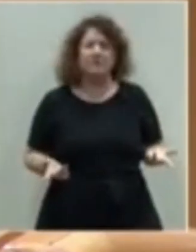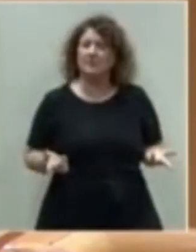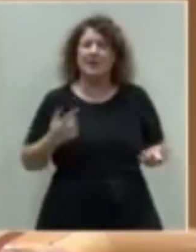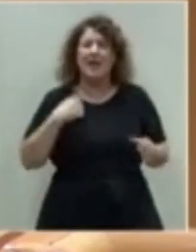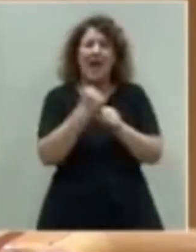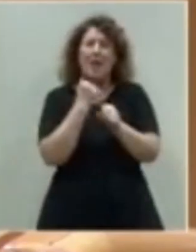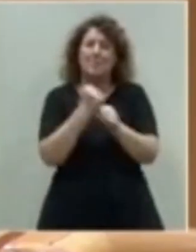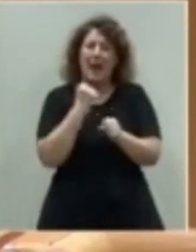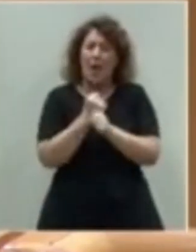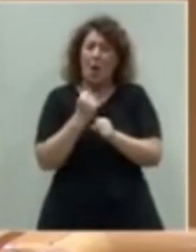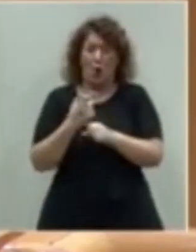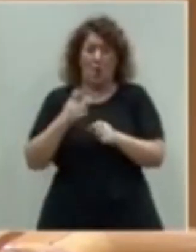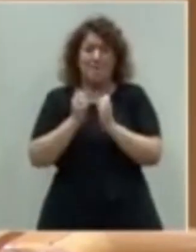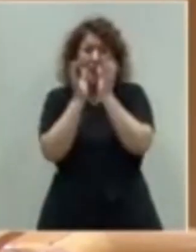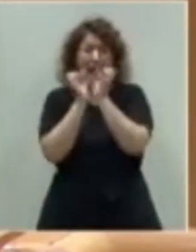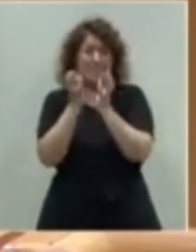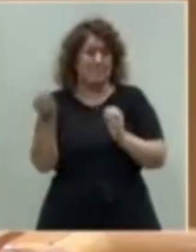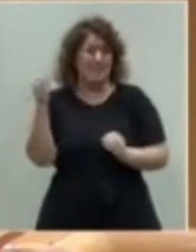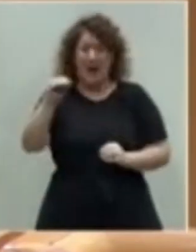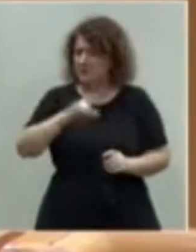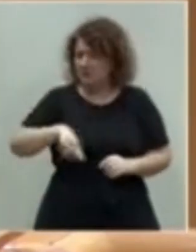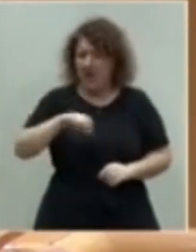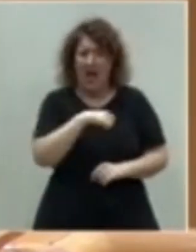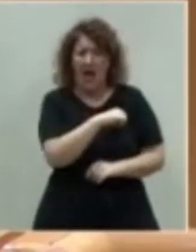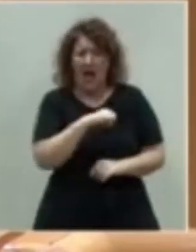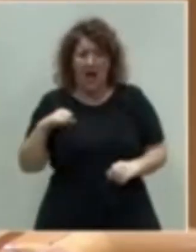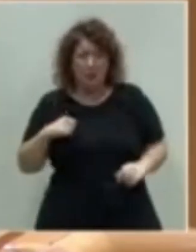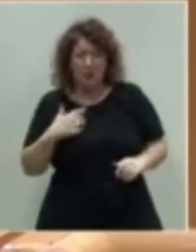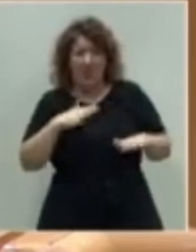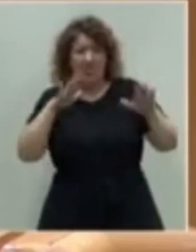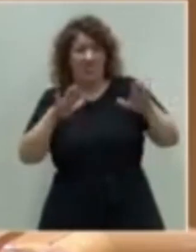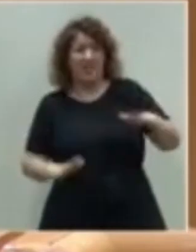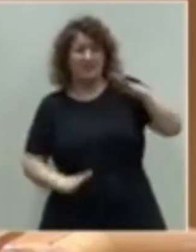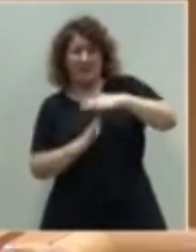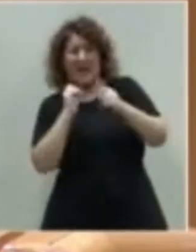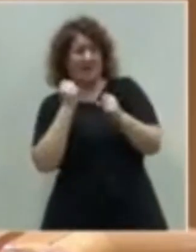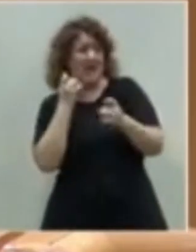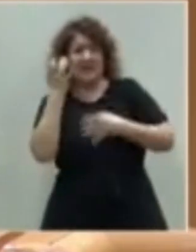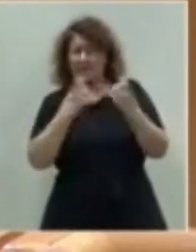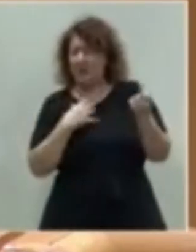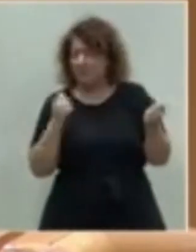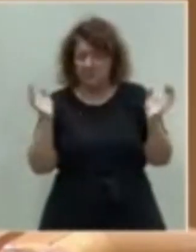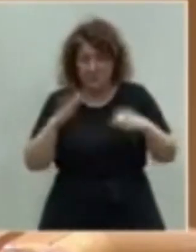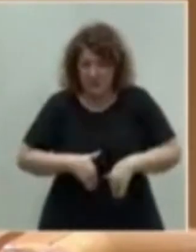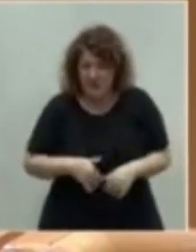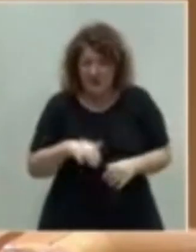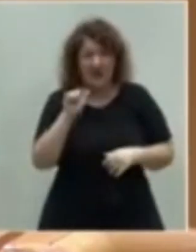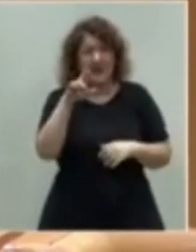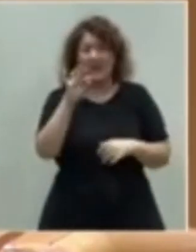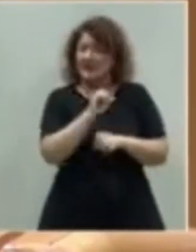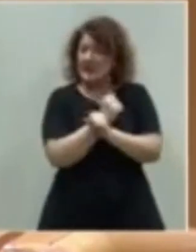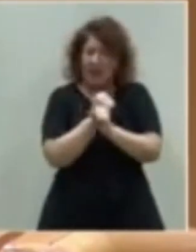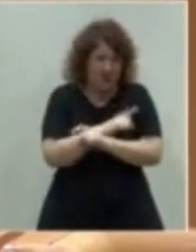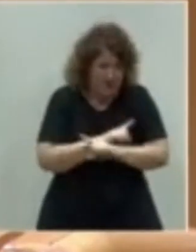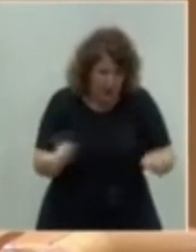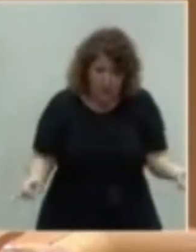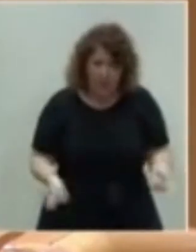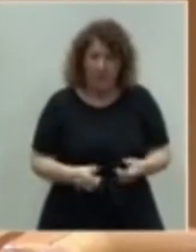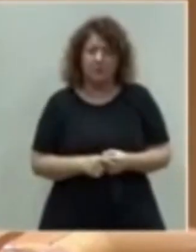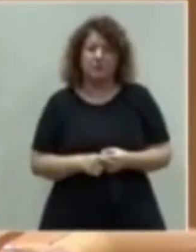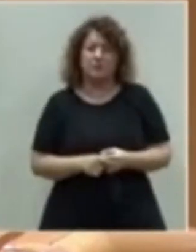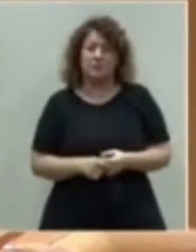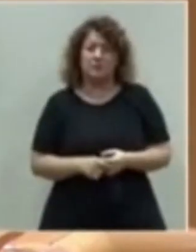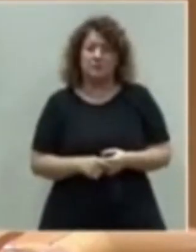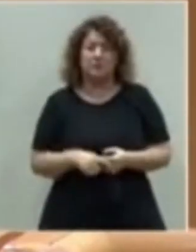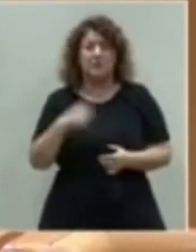en La Palma, es mentira. Los autónomos por cese de actividad no están trabajando. Los que están en los ERTE no están trabajando. Y